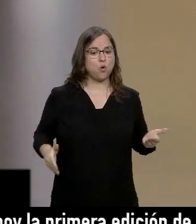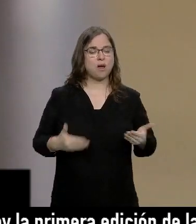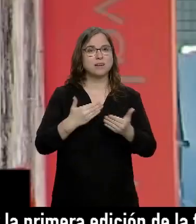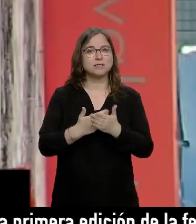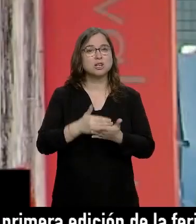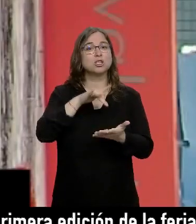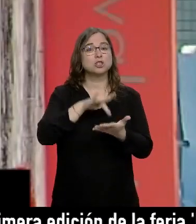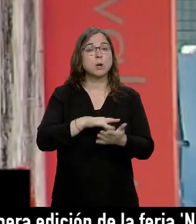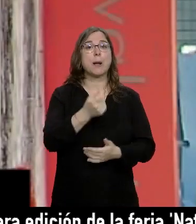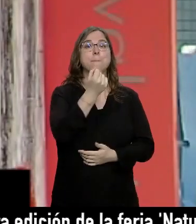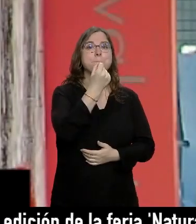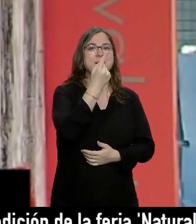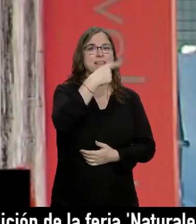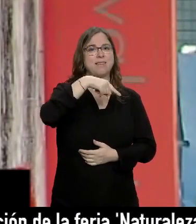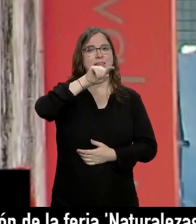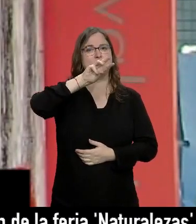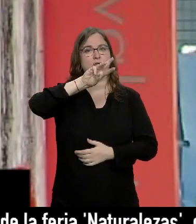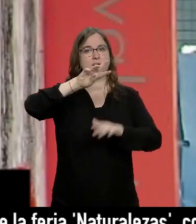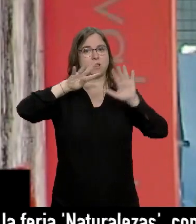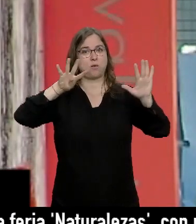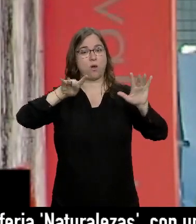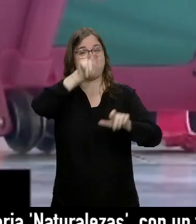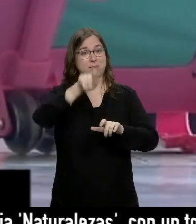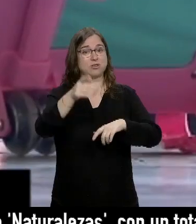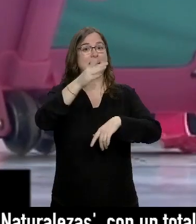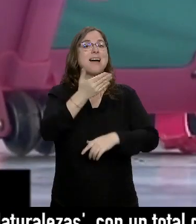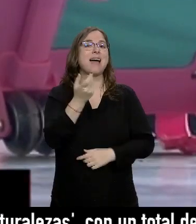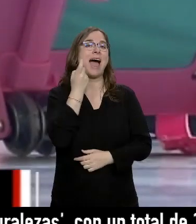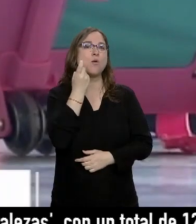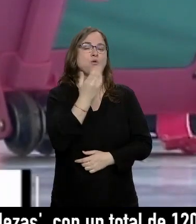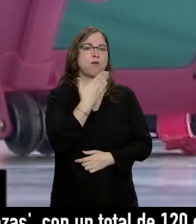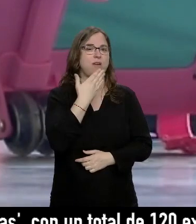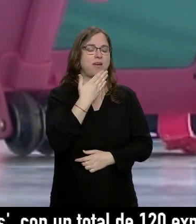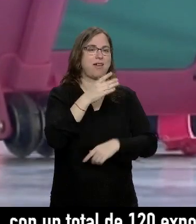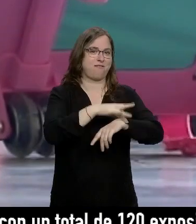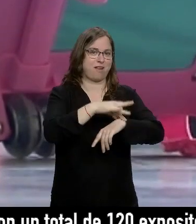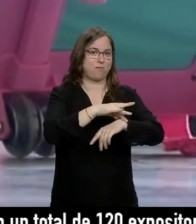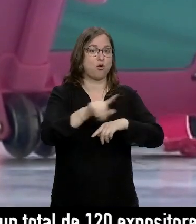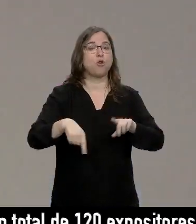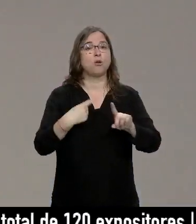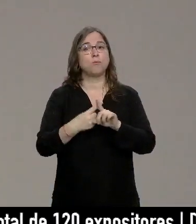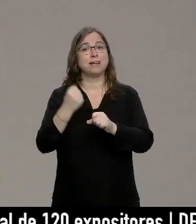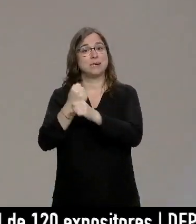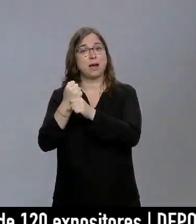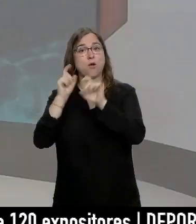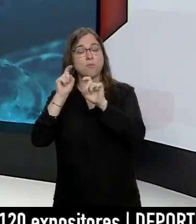confirmado 1.139 casos de alumnos y 76 de trabajadores.